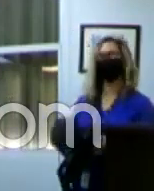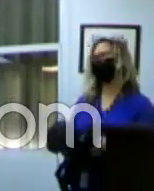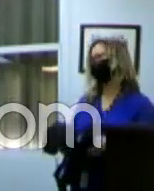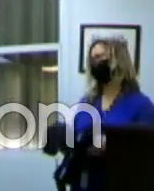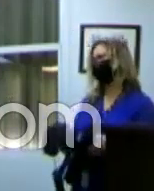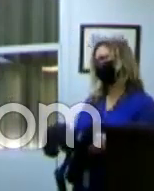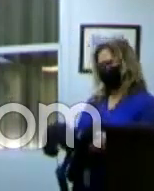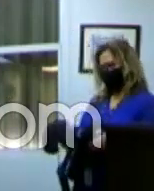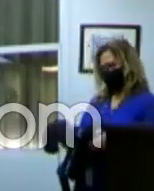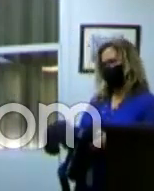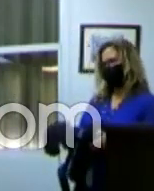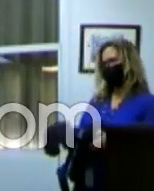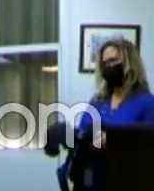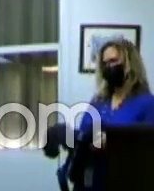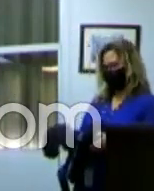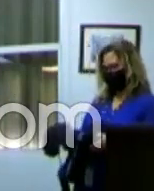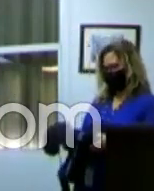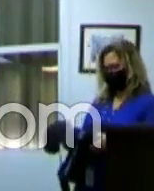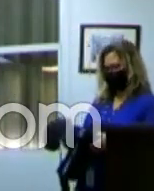Estamos listos.